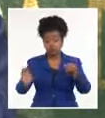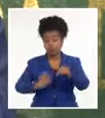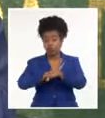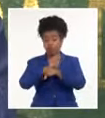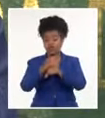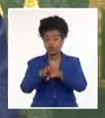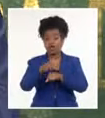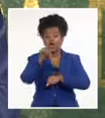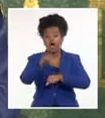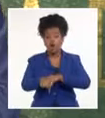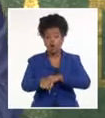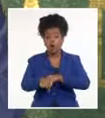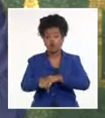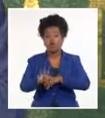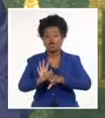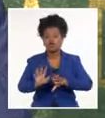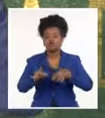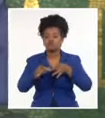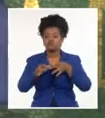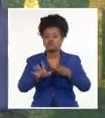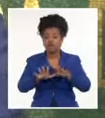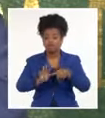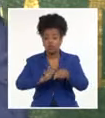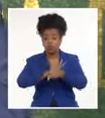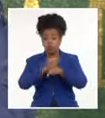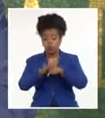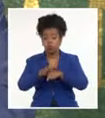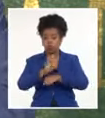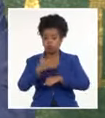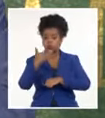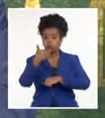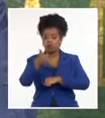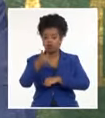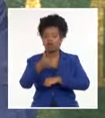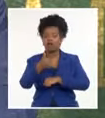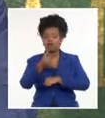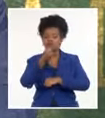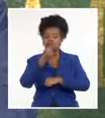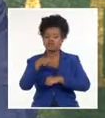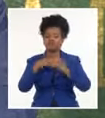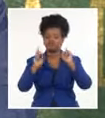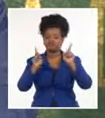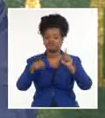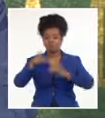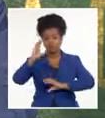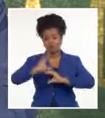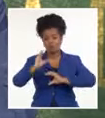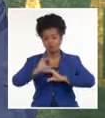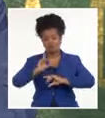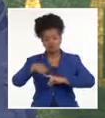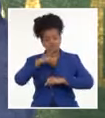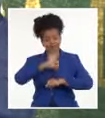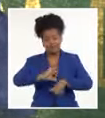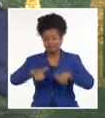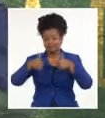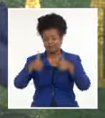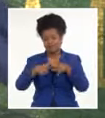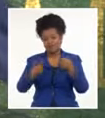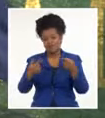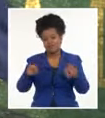estamos realizando, y es un motivo de orgullo que sea aquí en La Habana. Es verdad